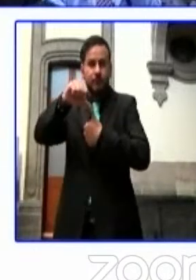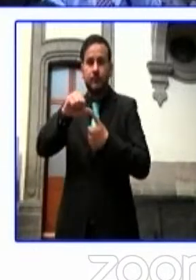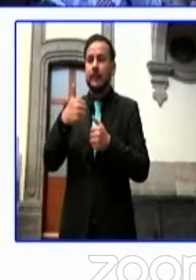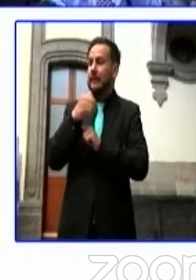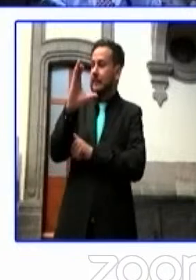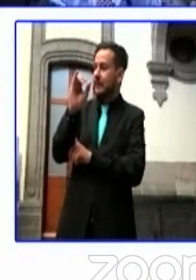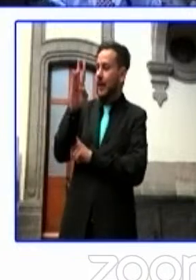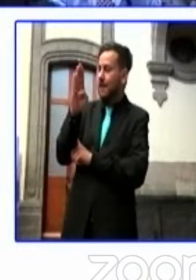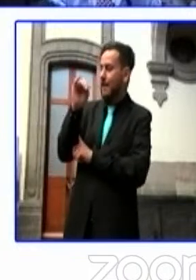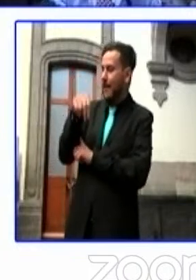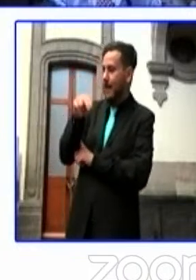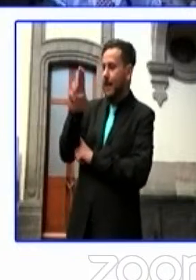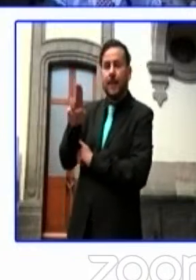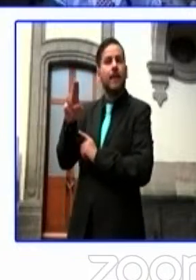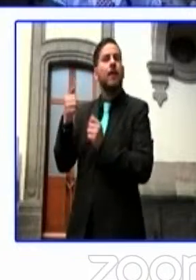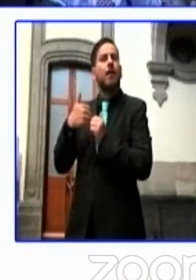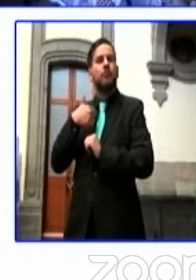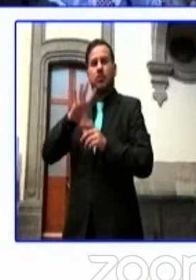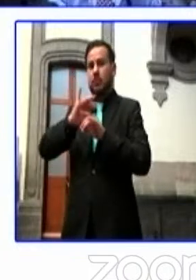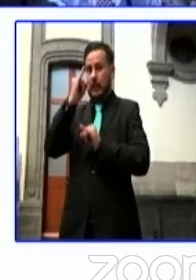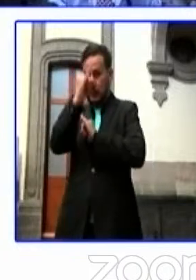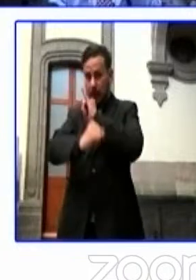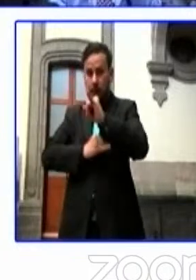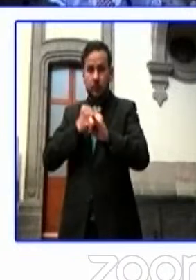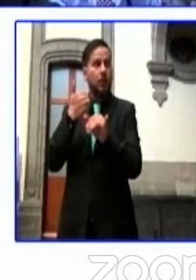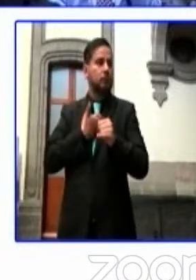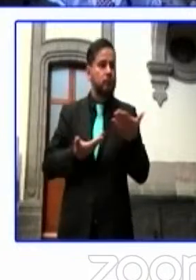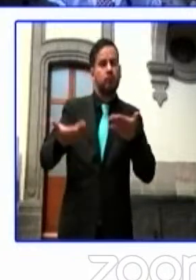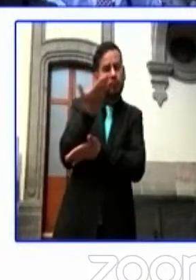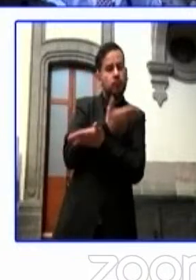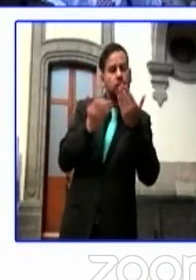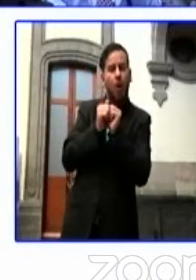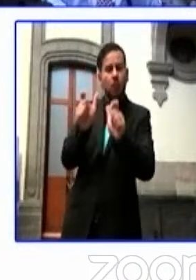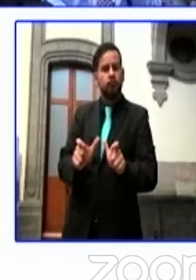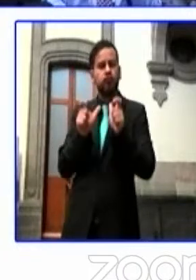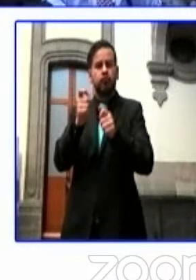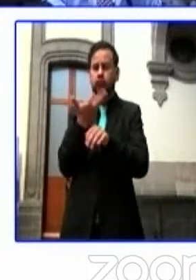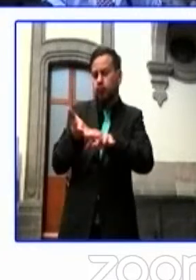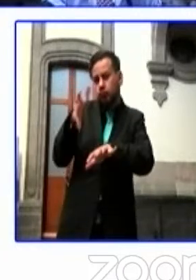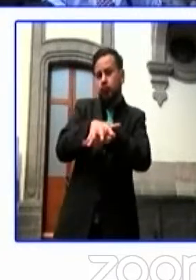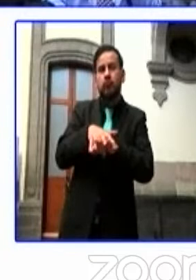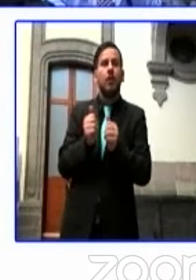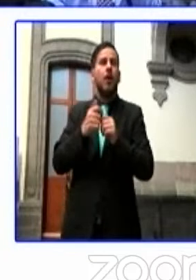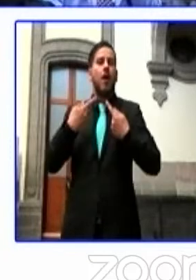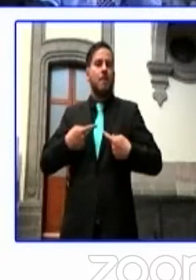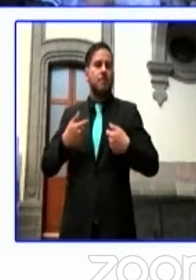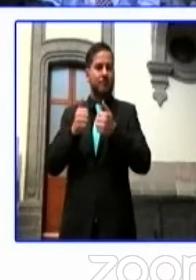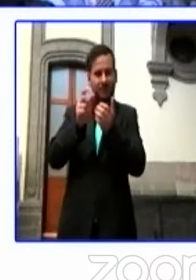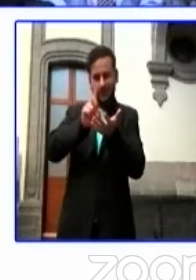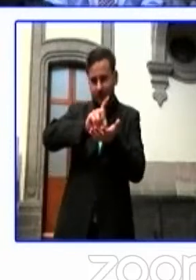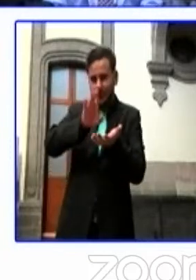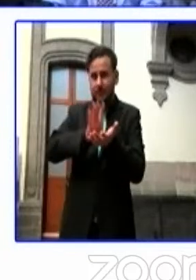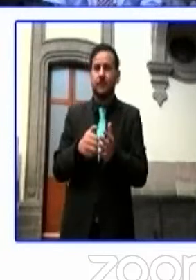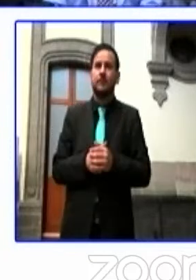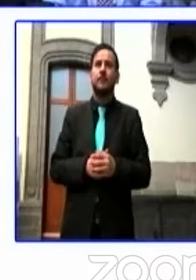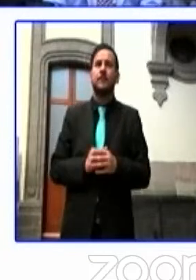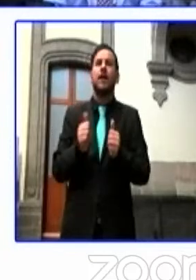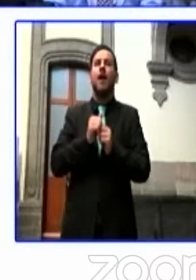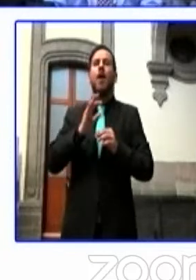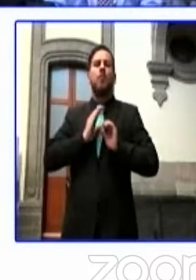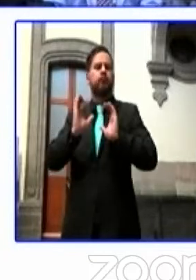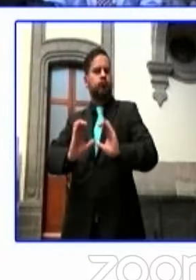CBM Internacional, y del proyecto promoviendo la protección integral de las personas con discapacidad, refugiadas